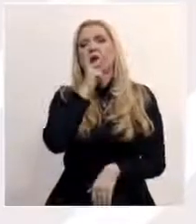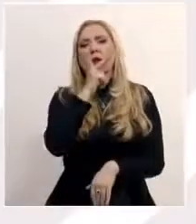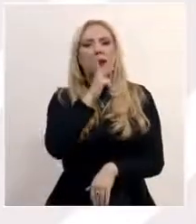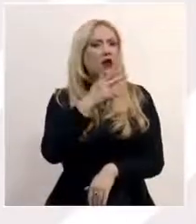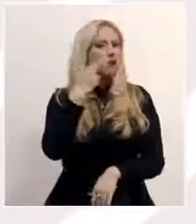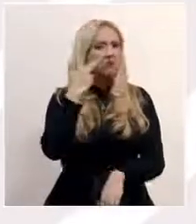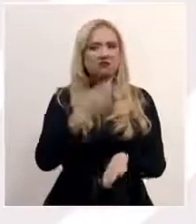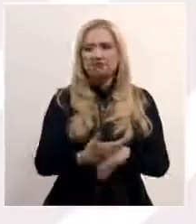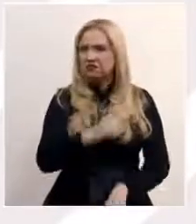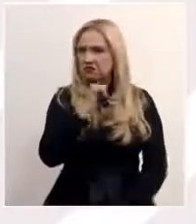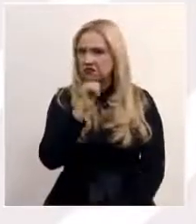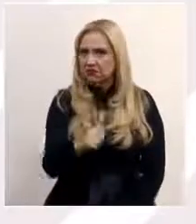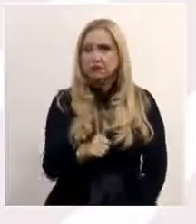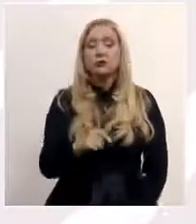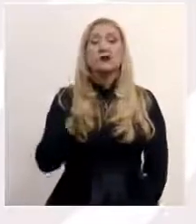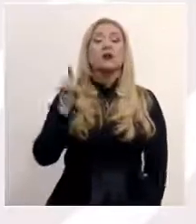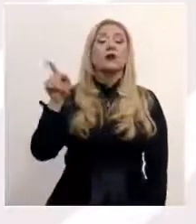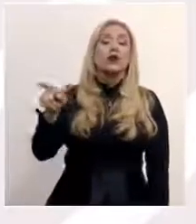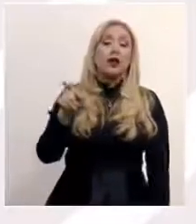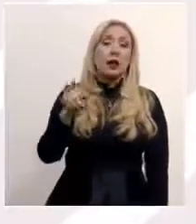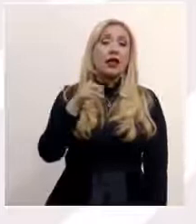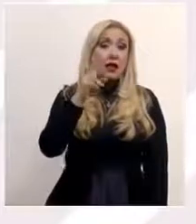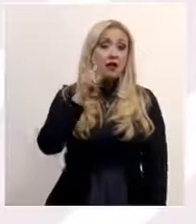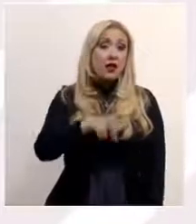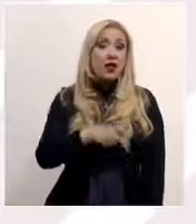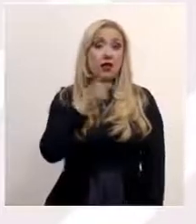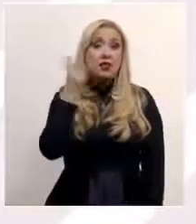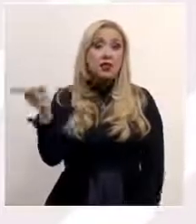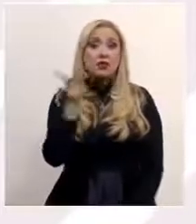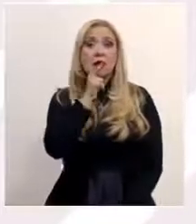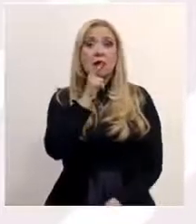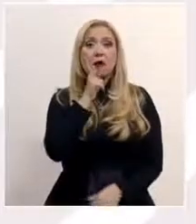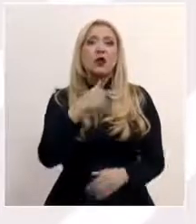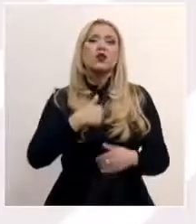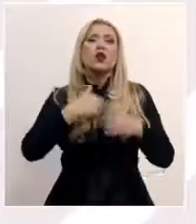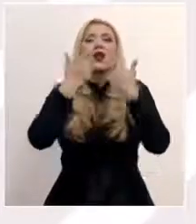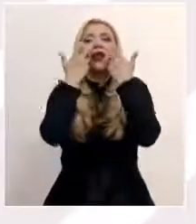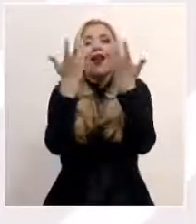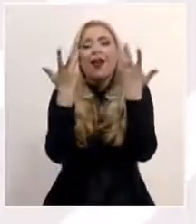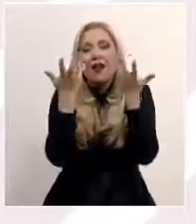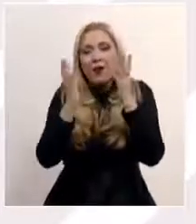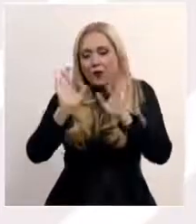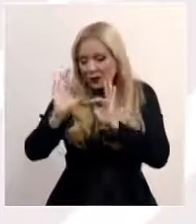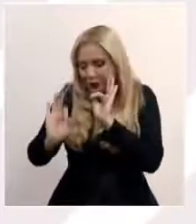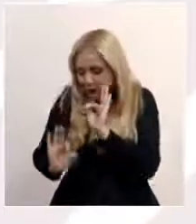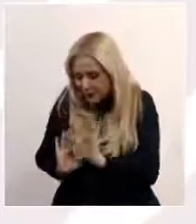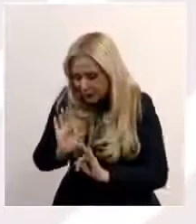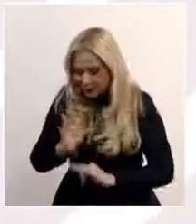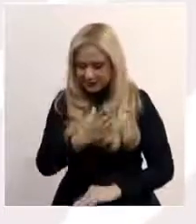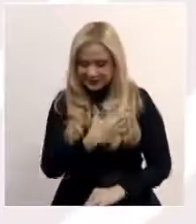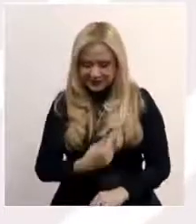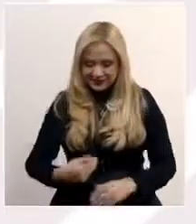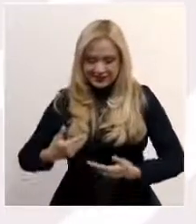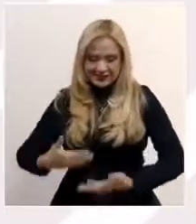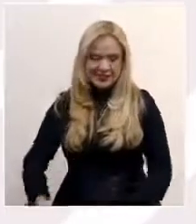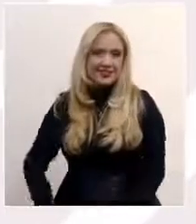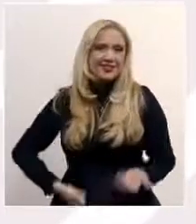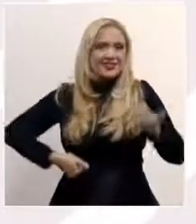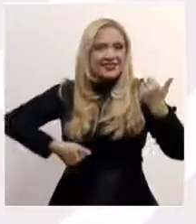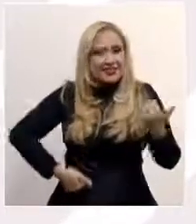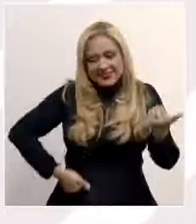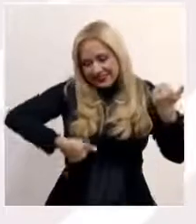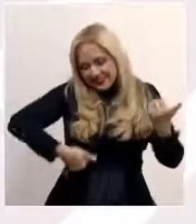justamente los papás dicen, pues es que yo quisiera, ¿no?, dedicarme al cuidado de mis hijos o dedicarme a las